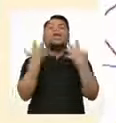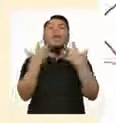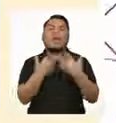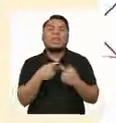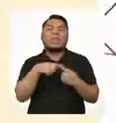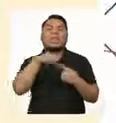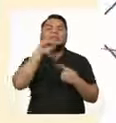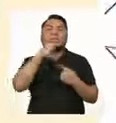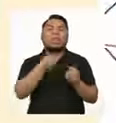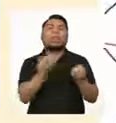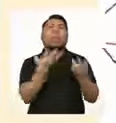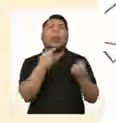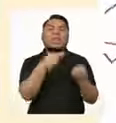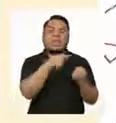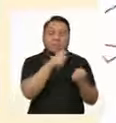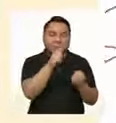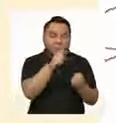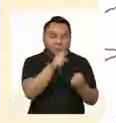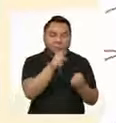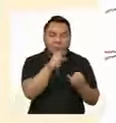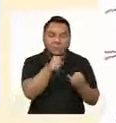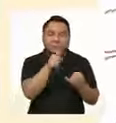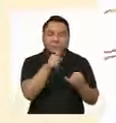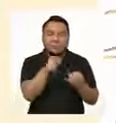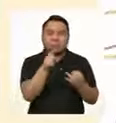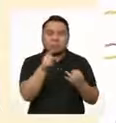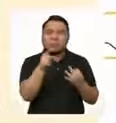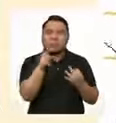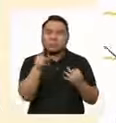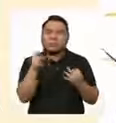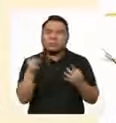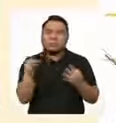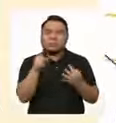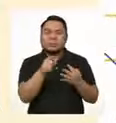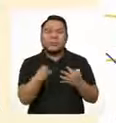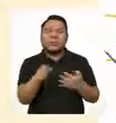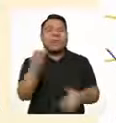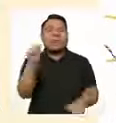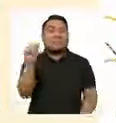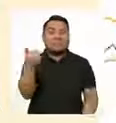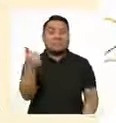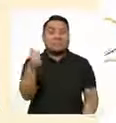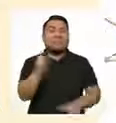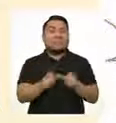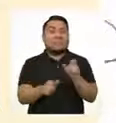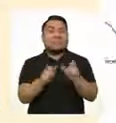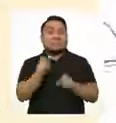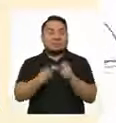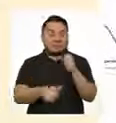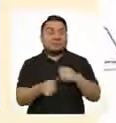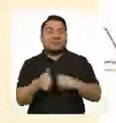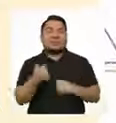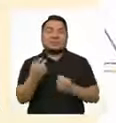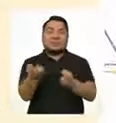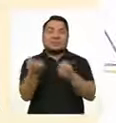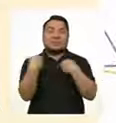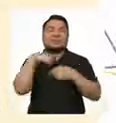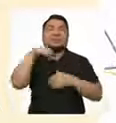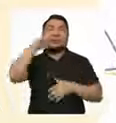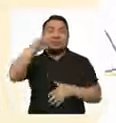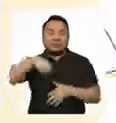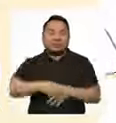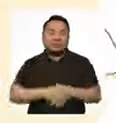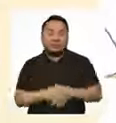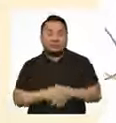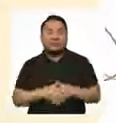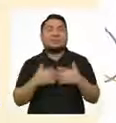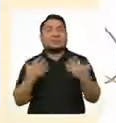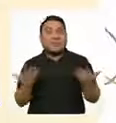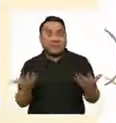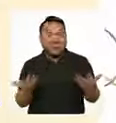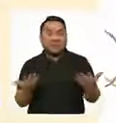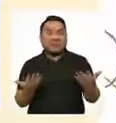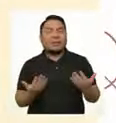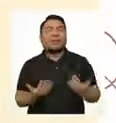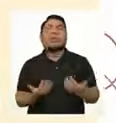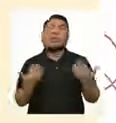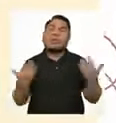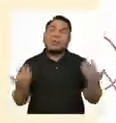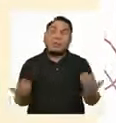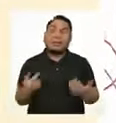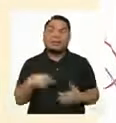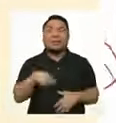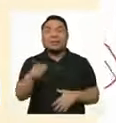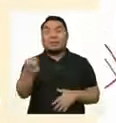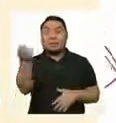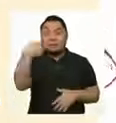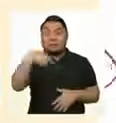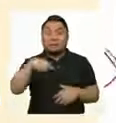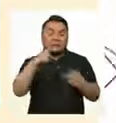sí fueron 10 personas. Respondieron que sí. Entonces, como los